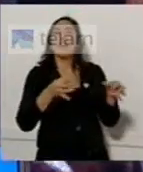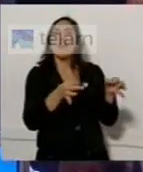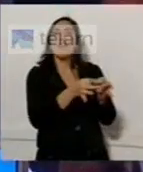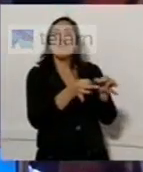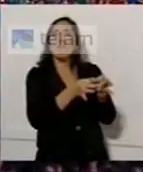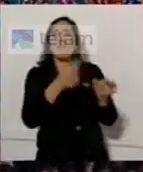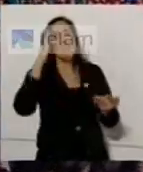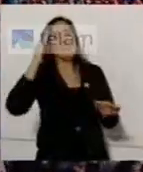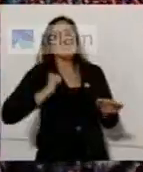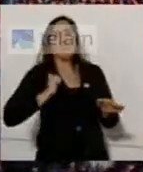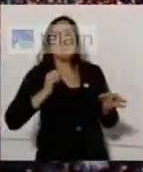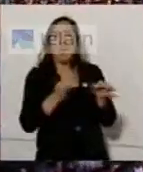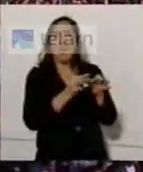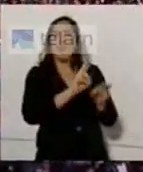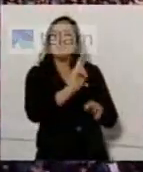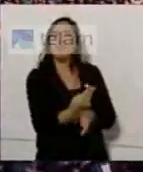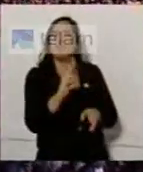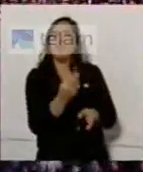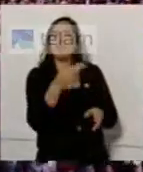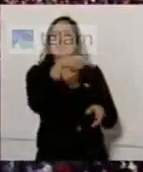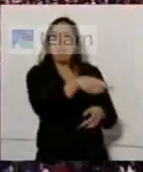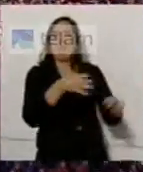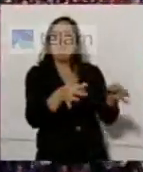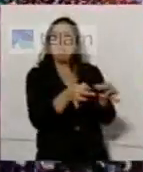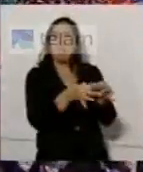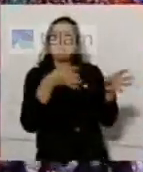caídos en la guerra de Malvinas.